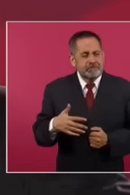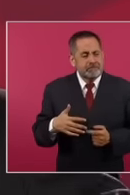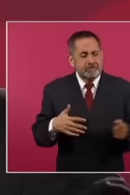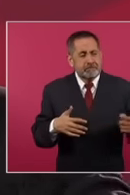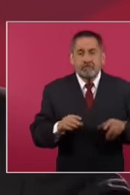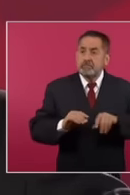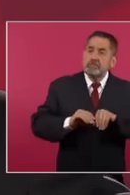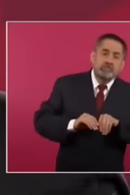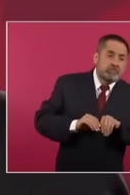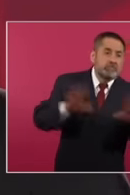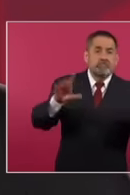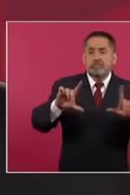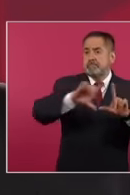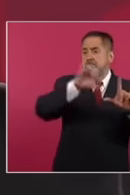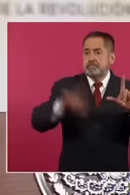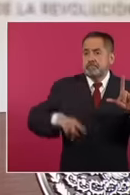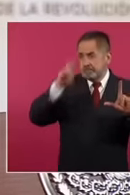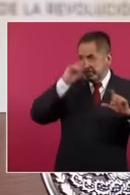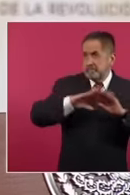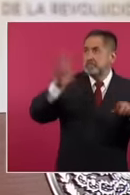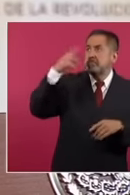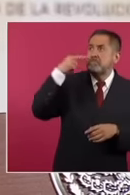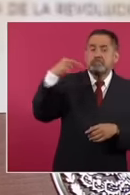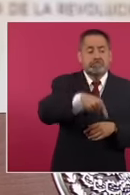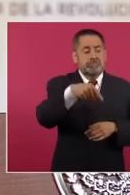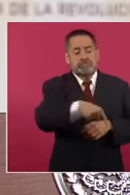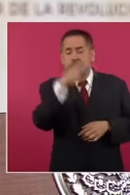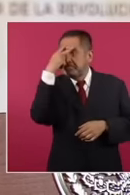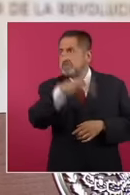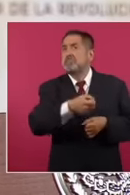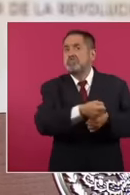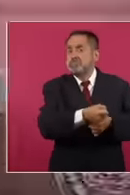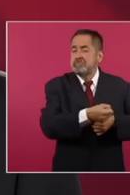proyecten con un país en donde se tortura